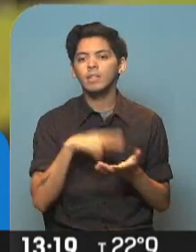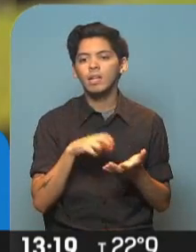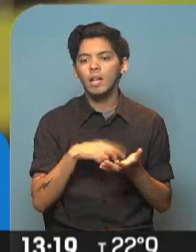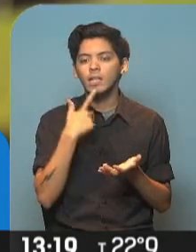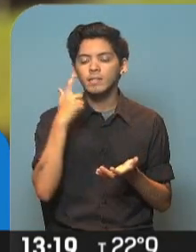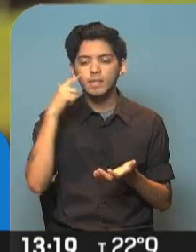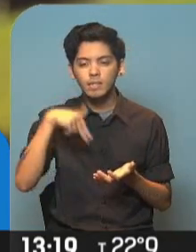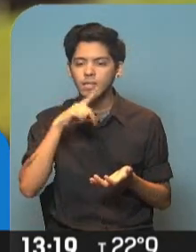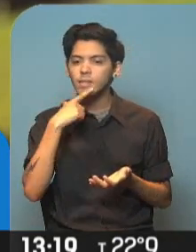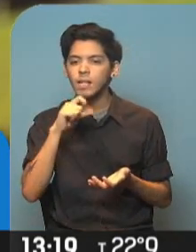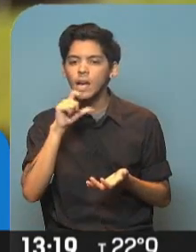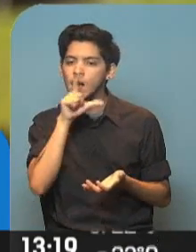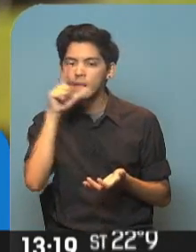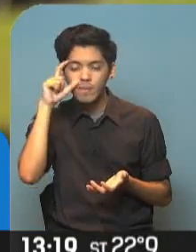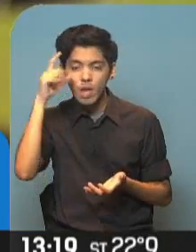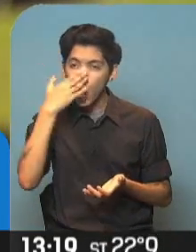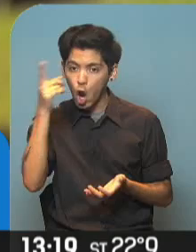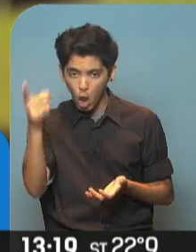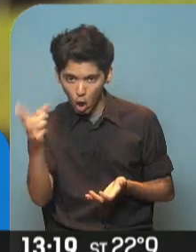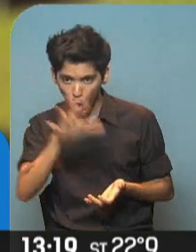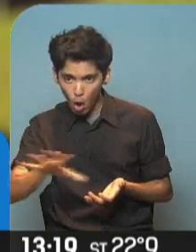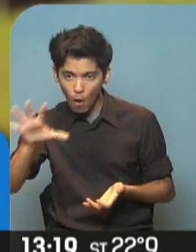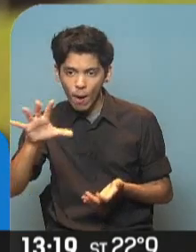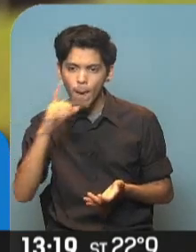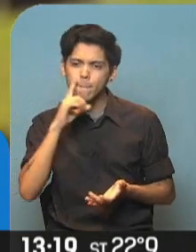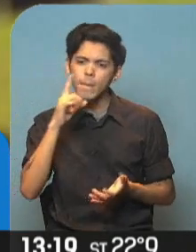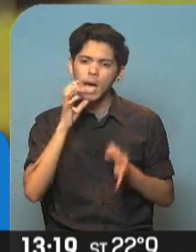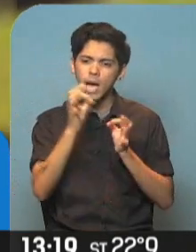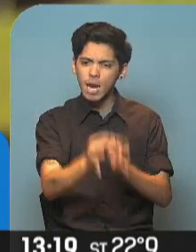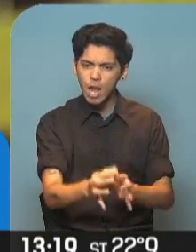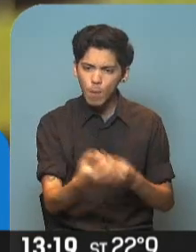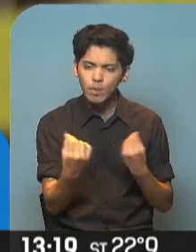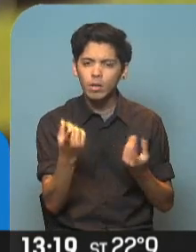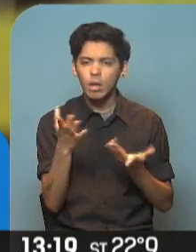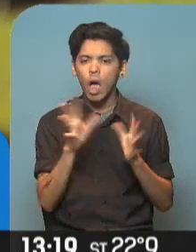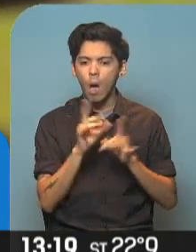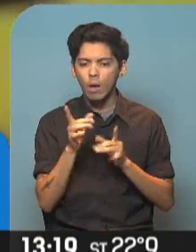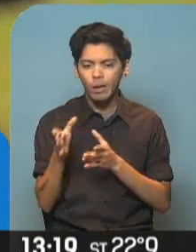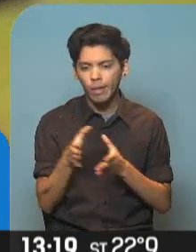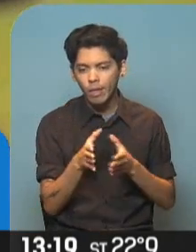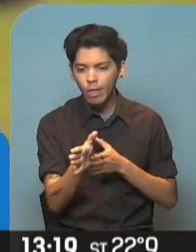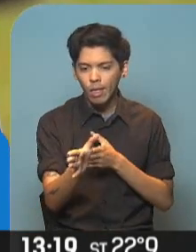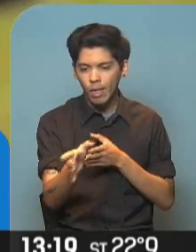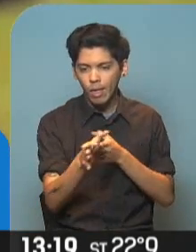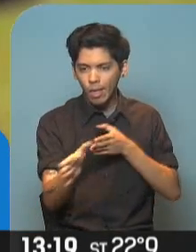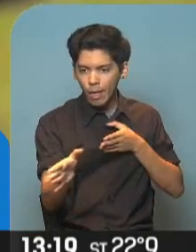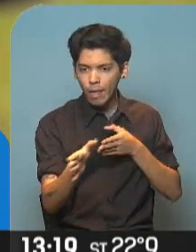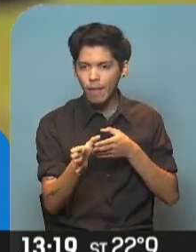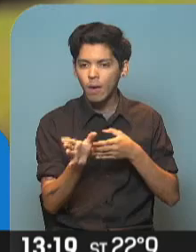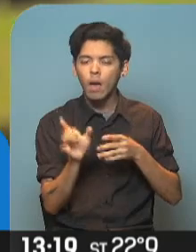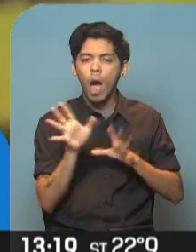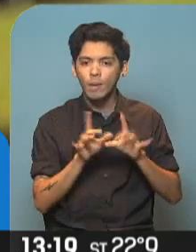Sinzacate en Córdoba, de miles de kilómetros que tenían que ir variando las formas de seguimiento para